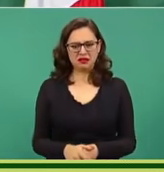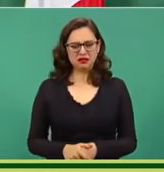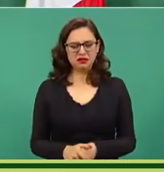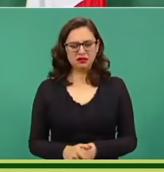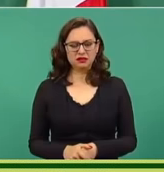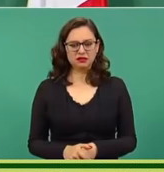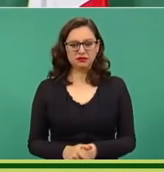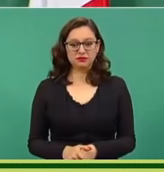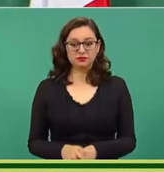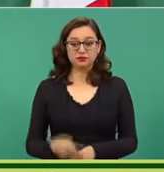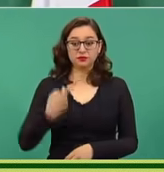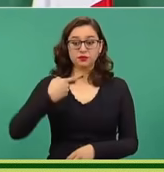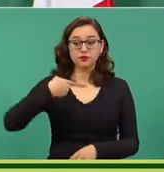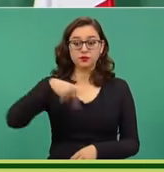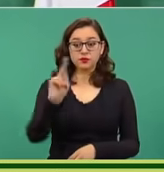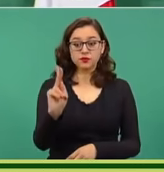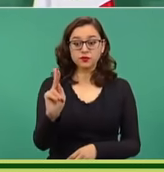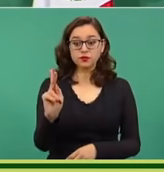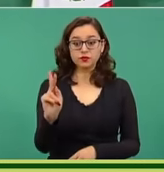pero